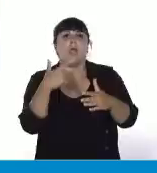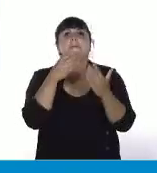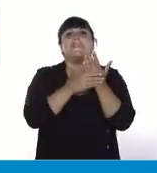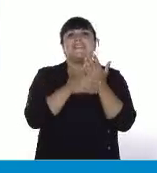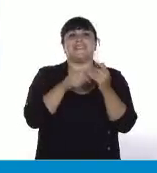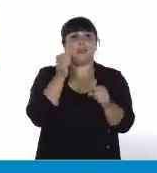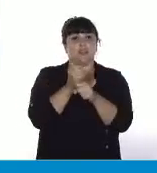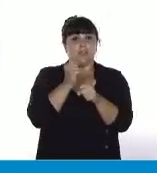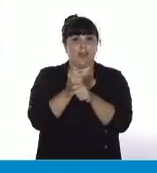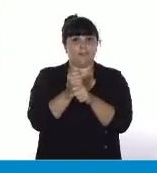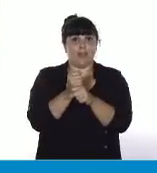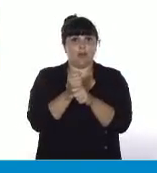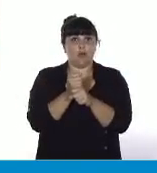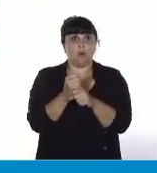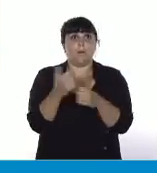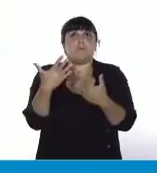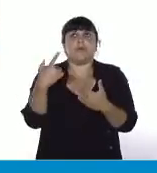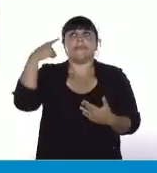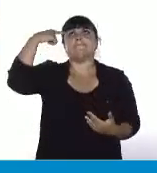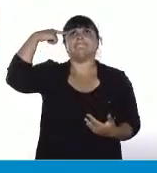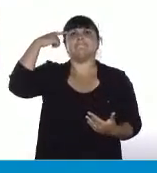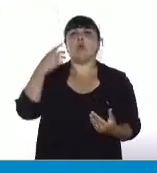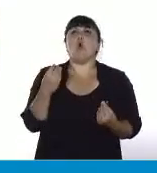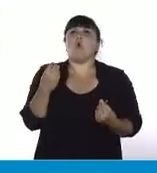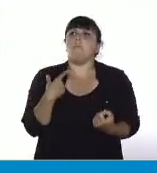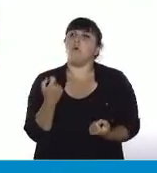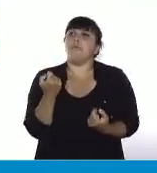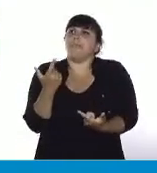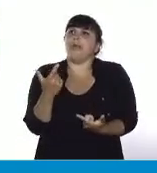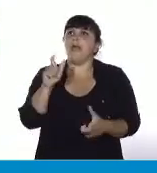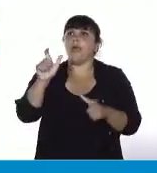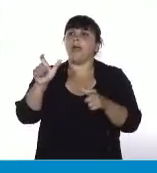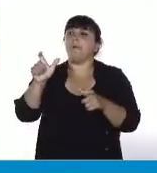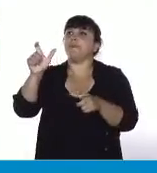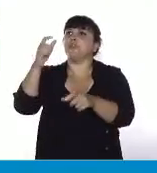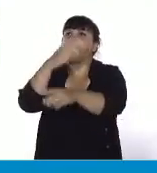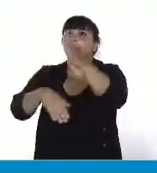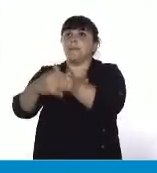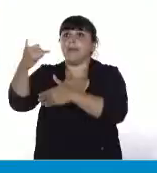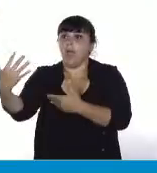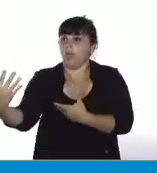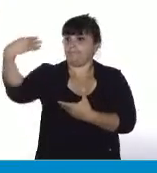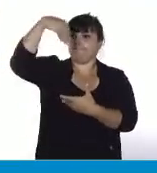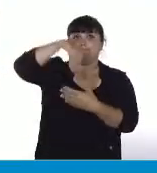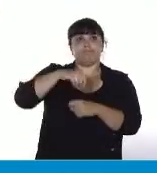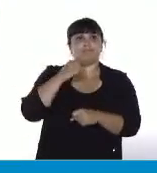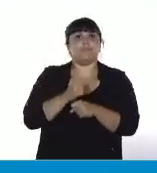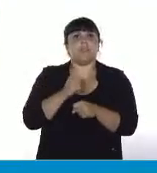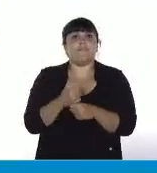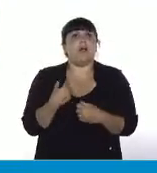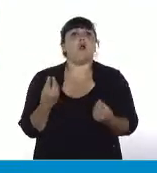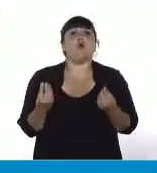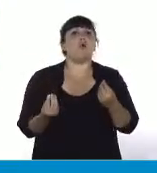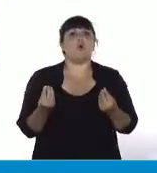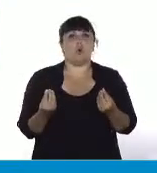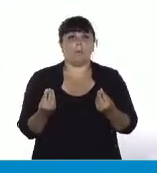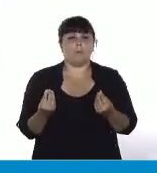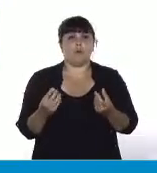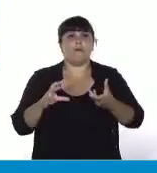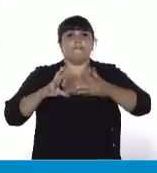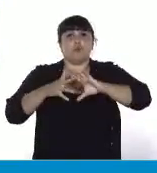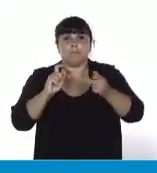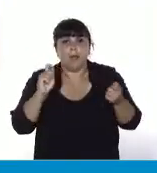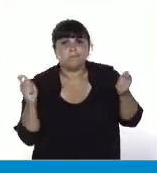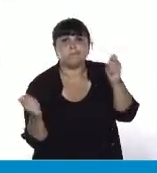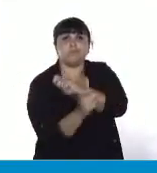Trabajo que pueda pensar cómo garantizar la inclusión laboral de la persona con discapacidad de una manera transversal y no